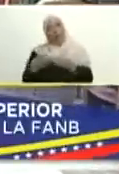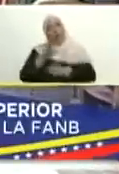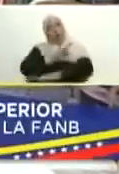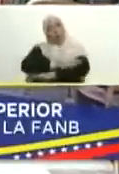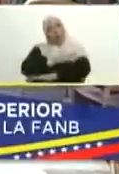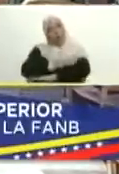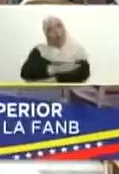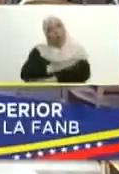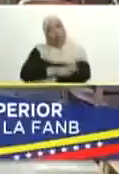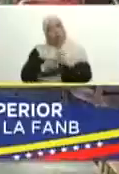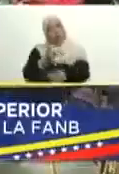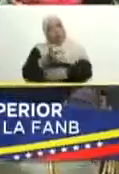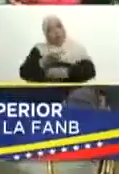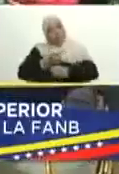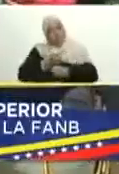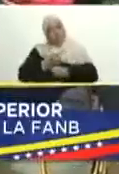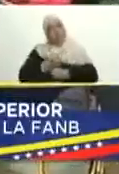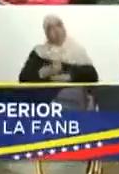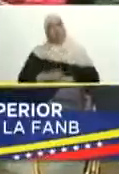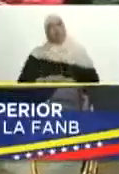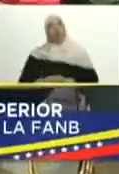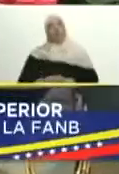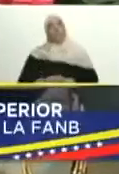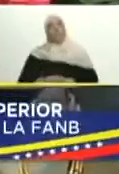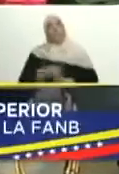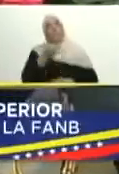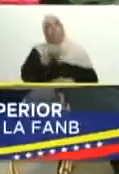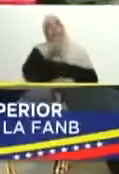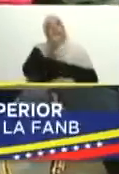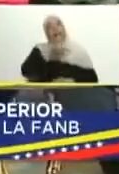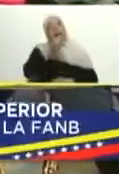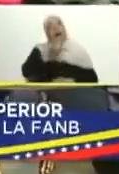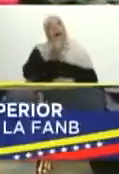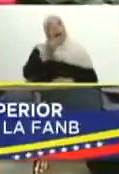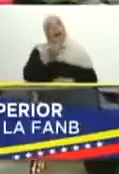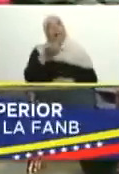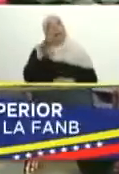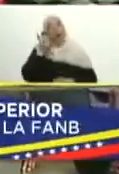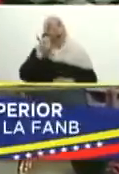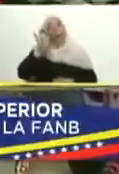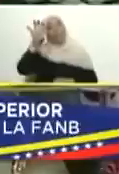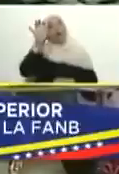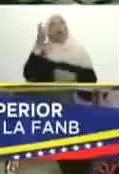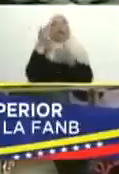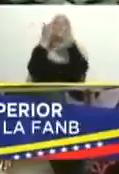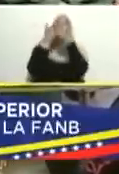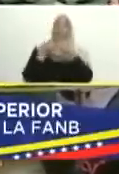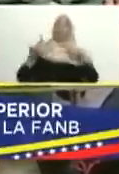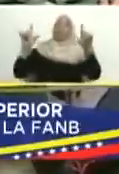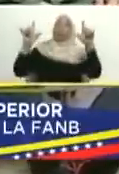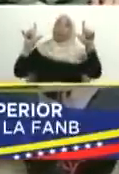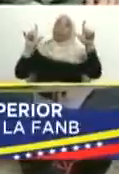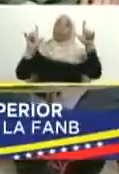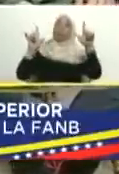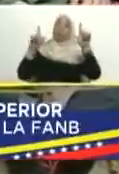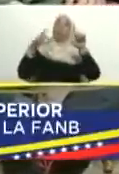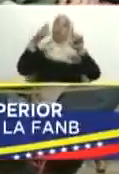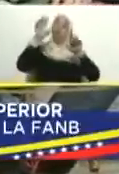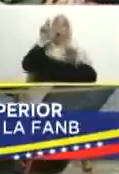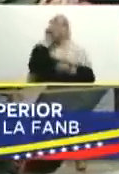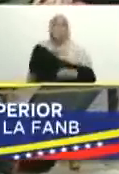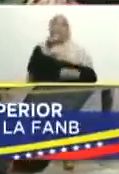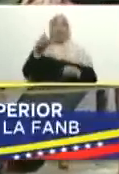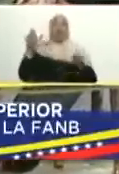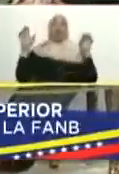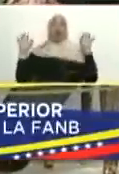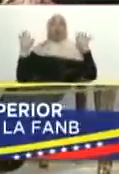Y como decíamos, siempre que la patria tuvo su momento estelar, tuvo su ejército, tuvo